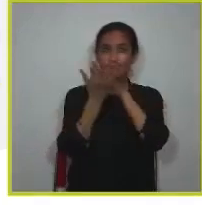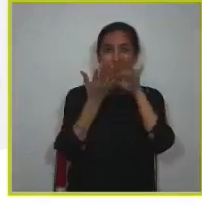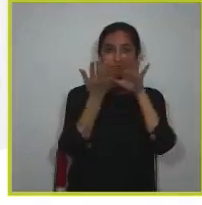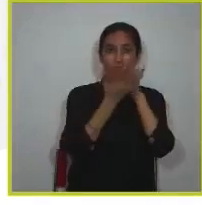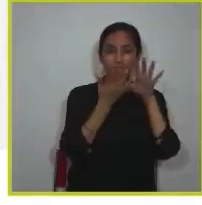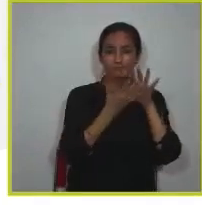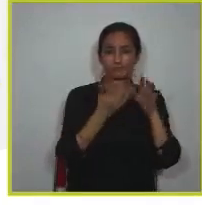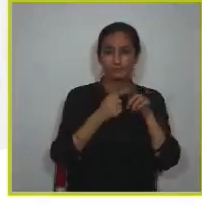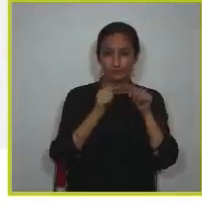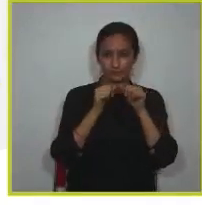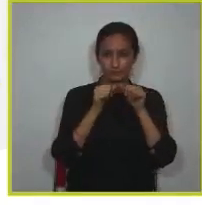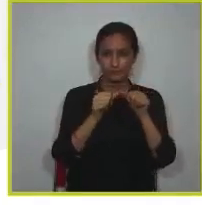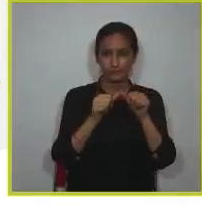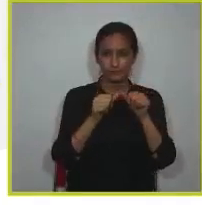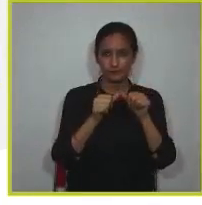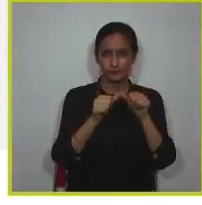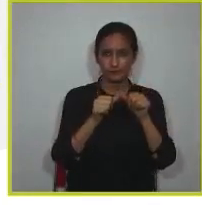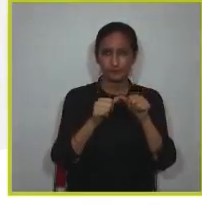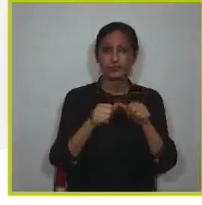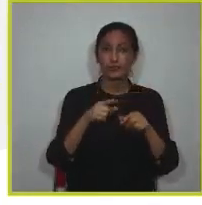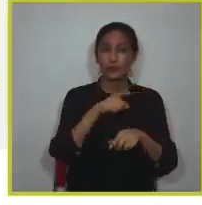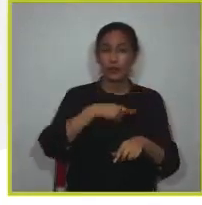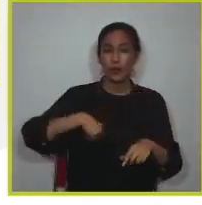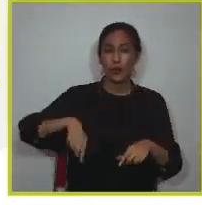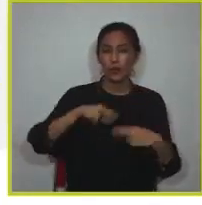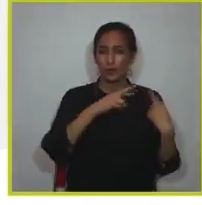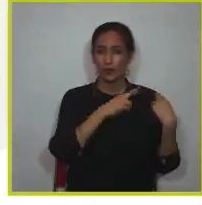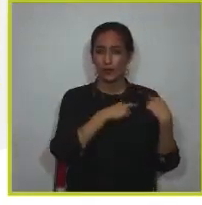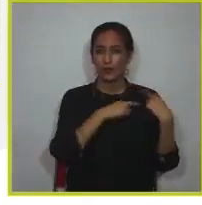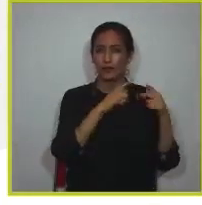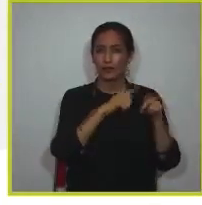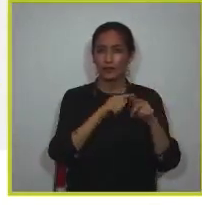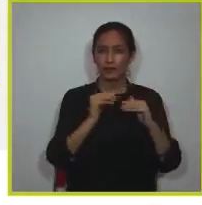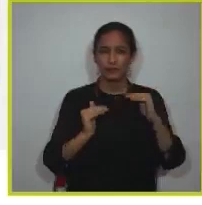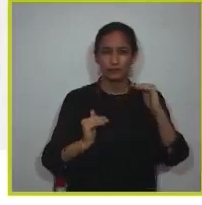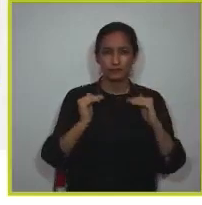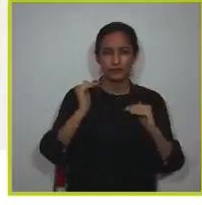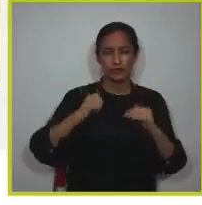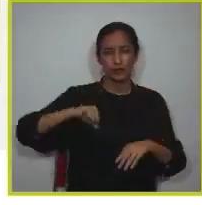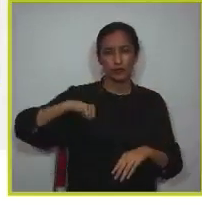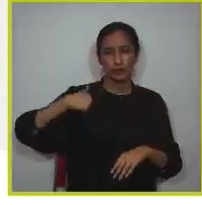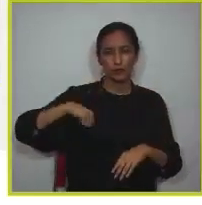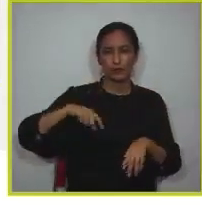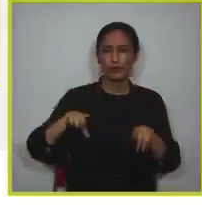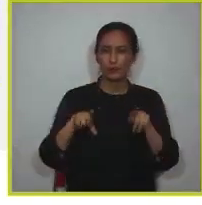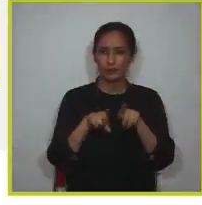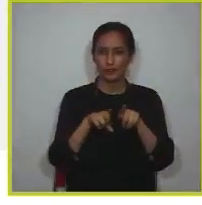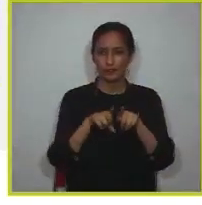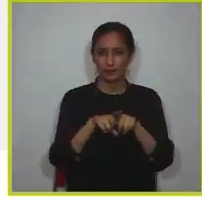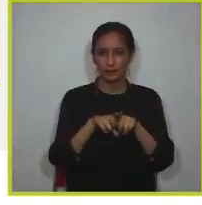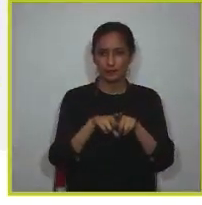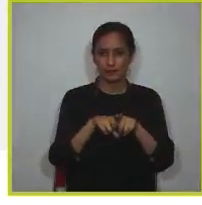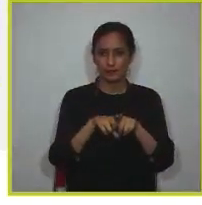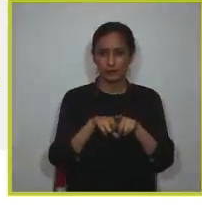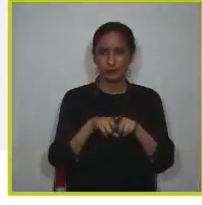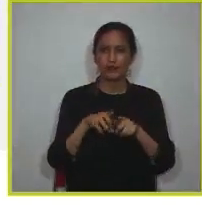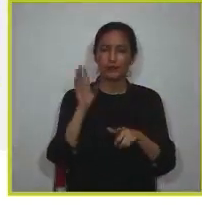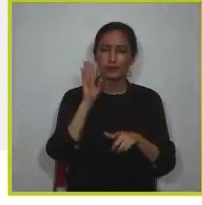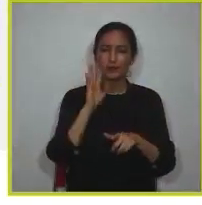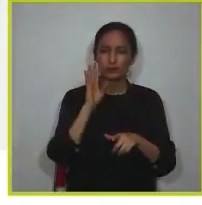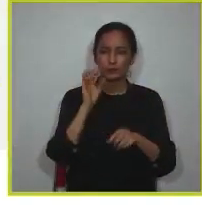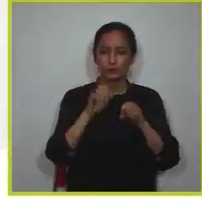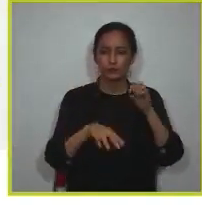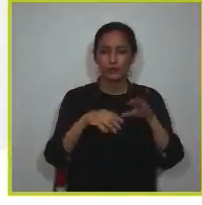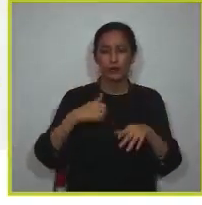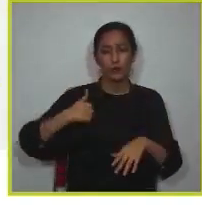del seguimiento de del cumplimiento de estas obligaciones en el marco de las competencias de la municipalidades estamos hablando de residuo